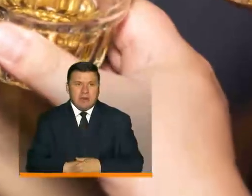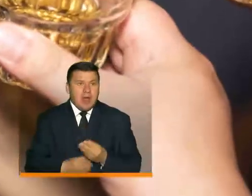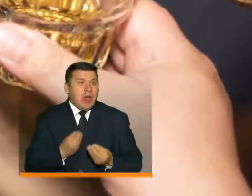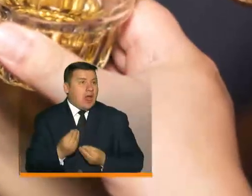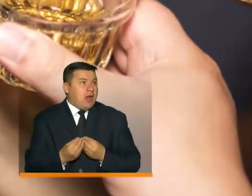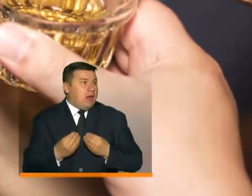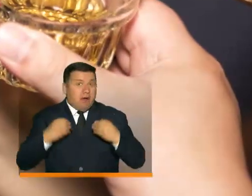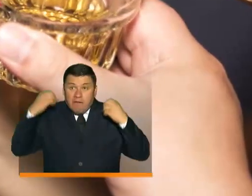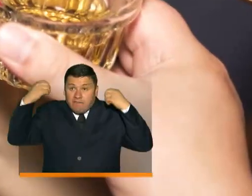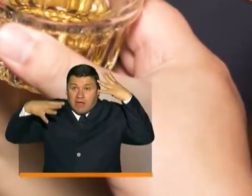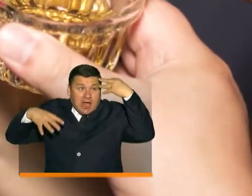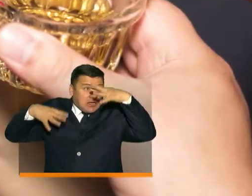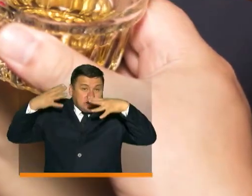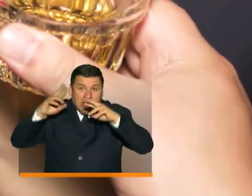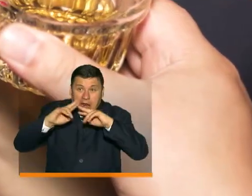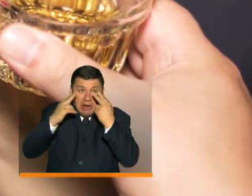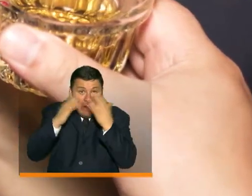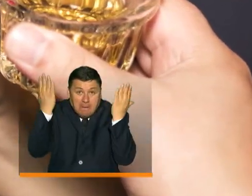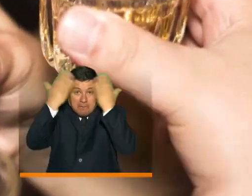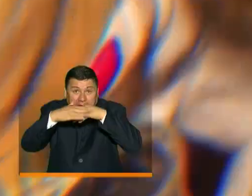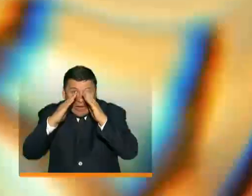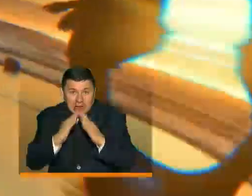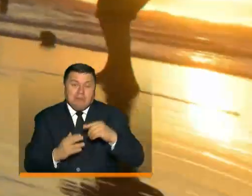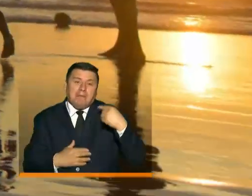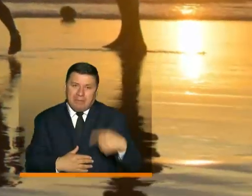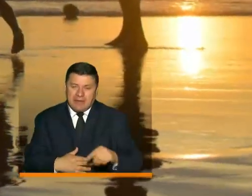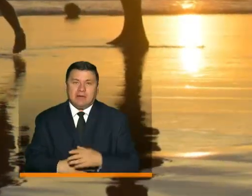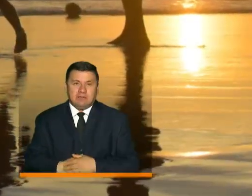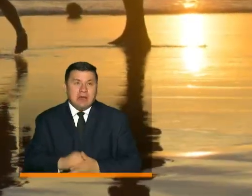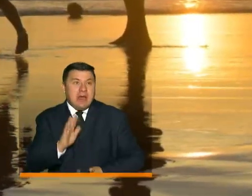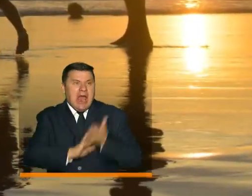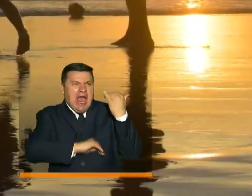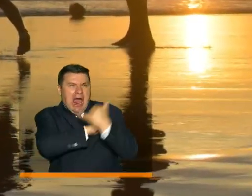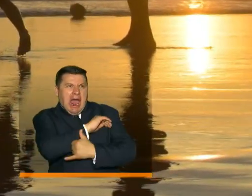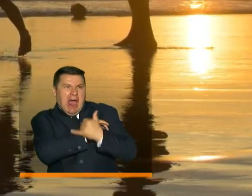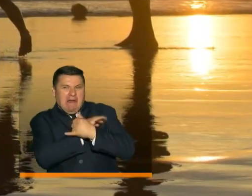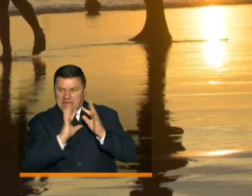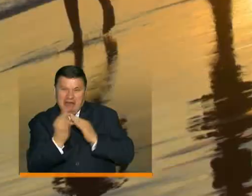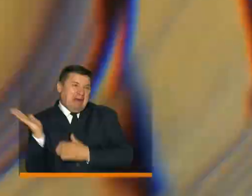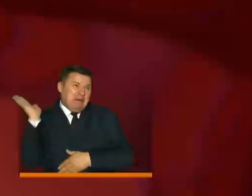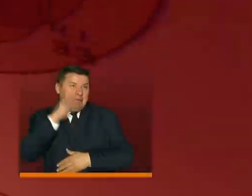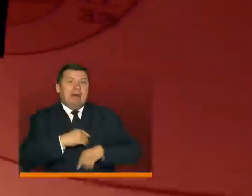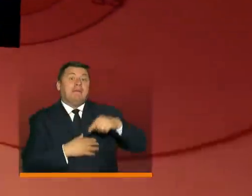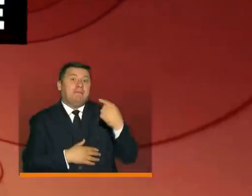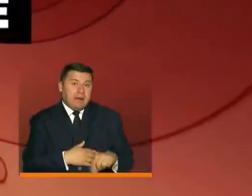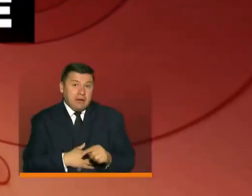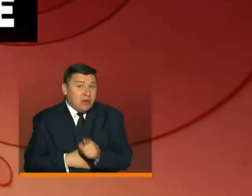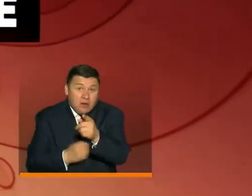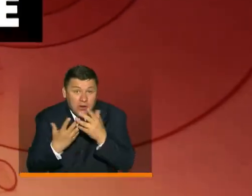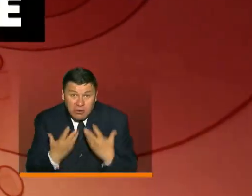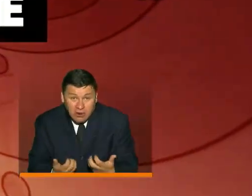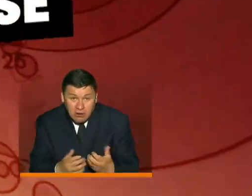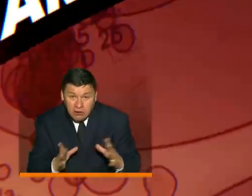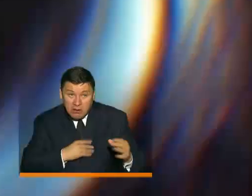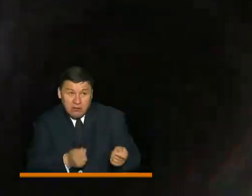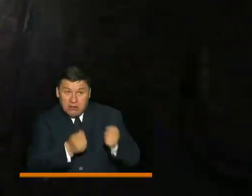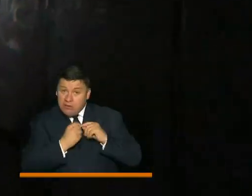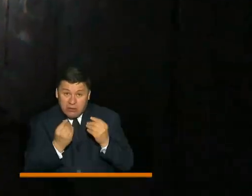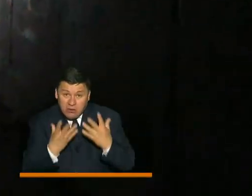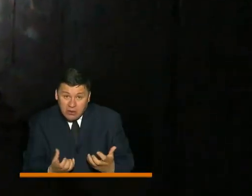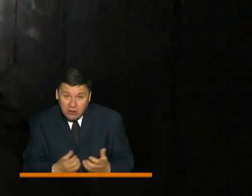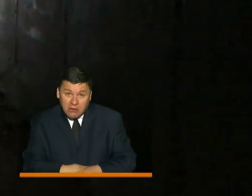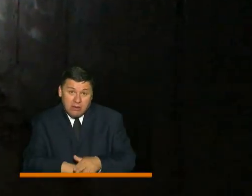realizar fiestas o reuniones en casa, irse de paseo con la familia. Si no quiere contagiarse